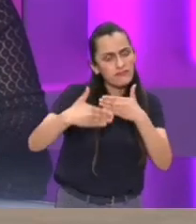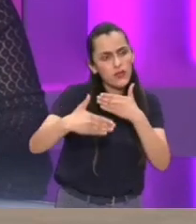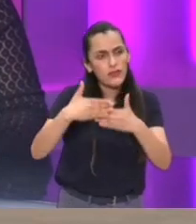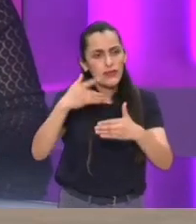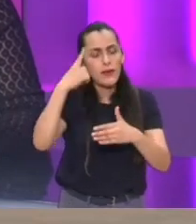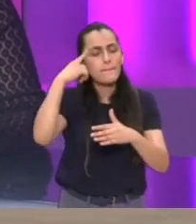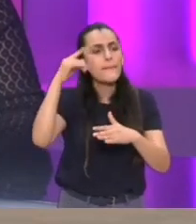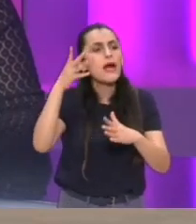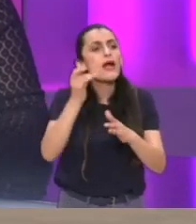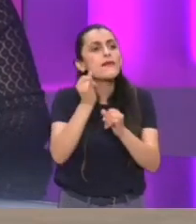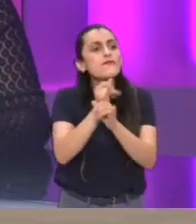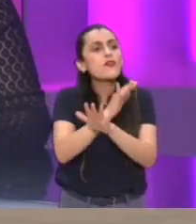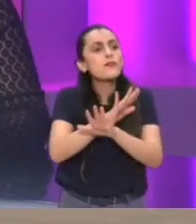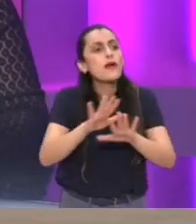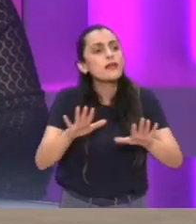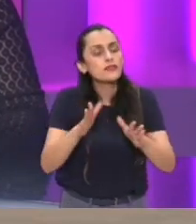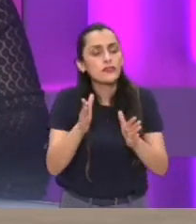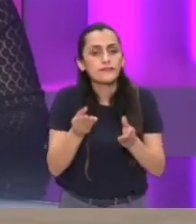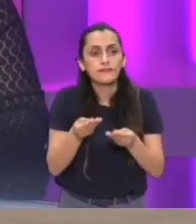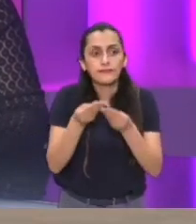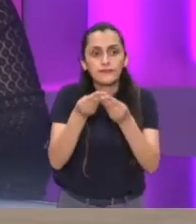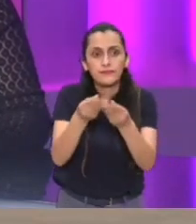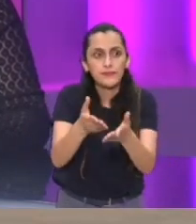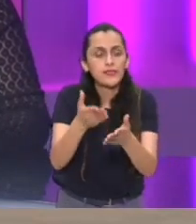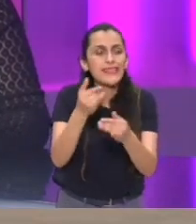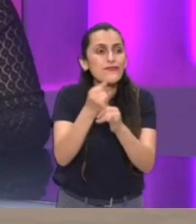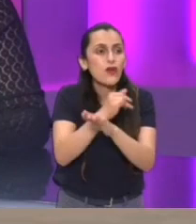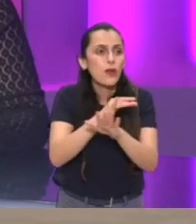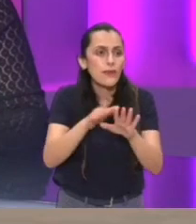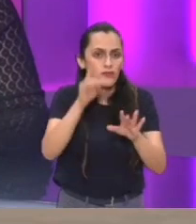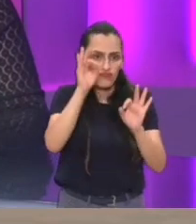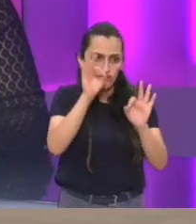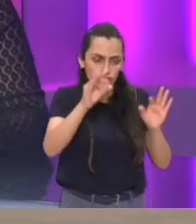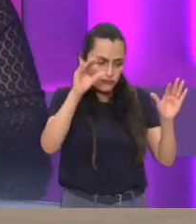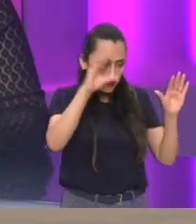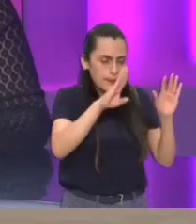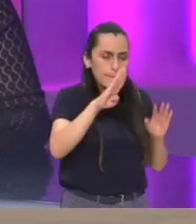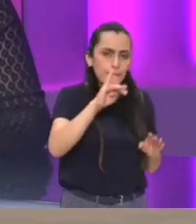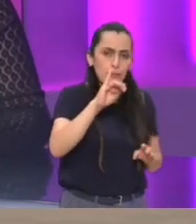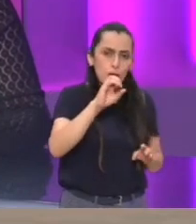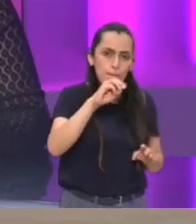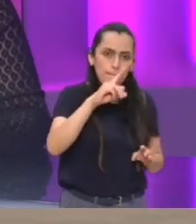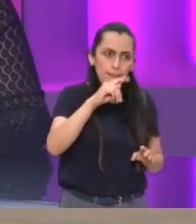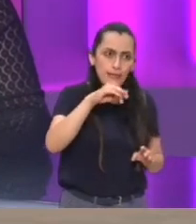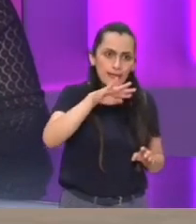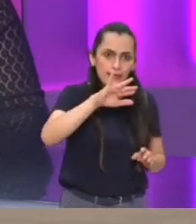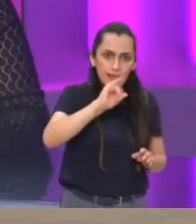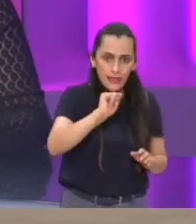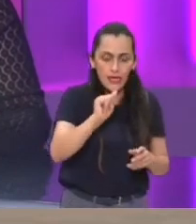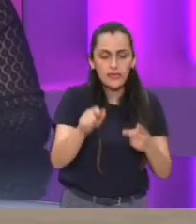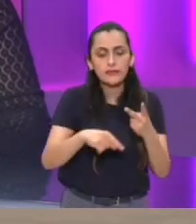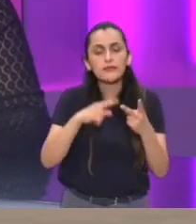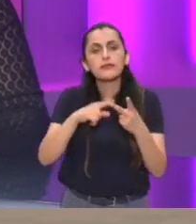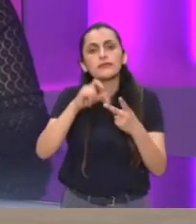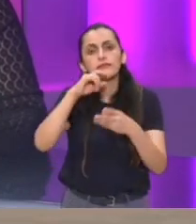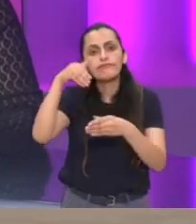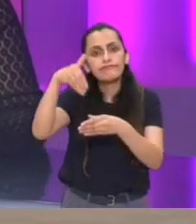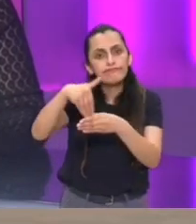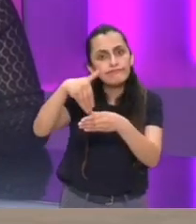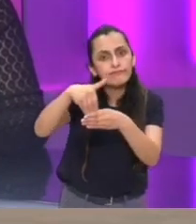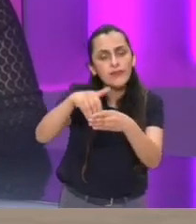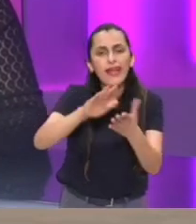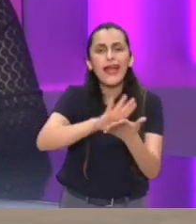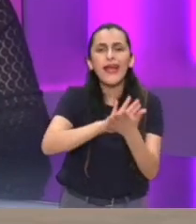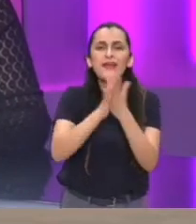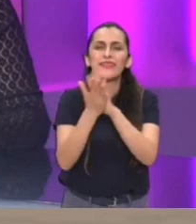y procesamiento de información, entre paréntesis, información biométrica, y transmisión y centralización de datos, blockchain, expediente médico electrónico.